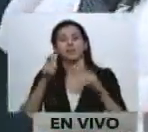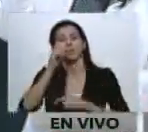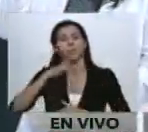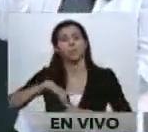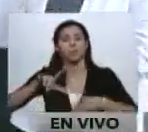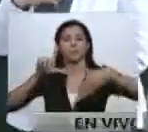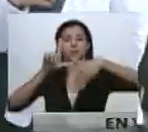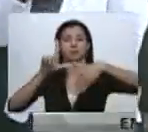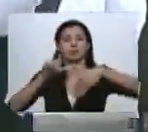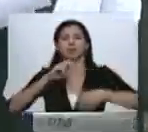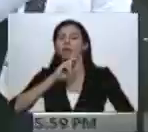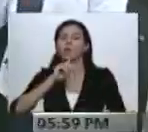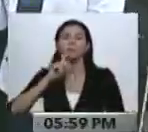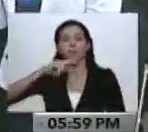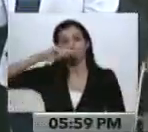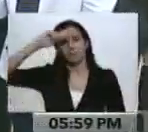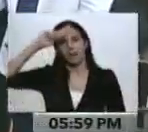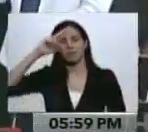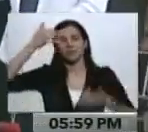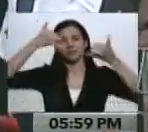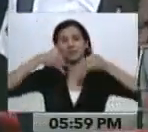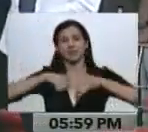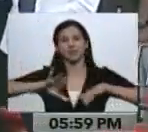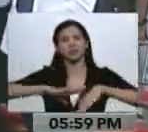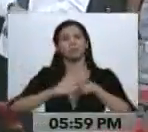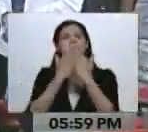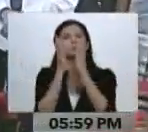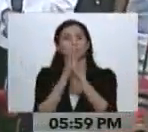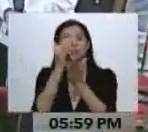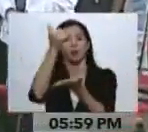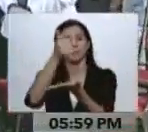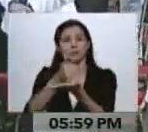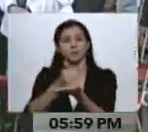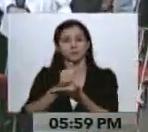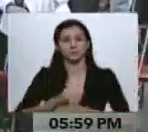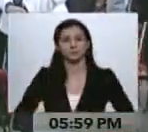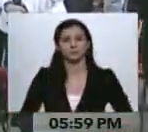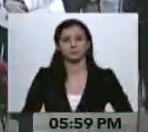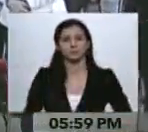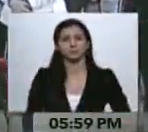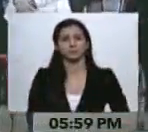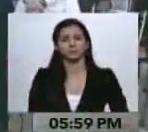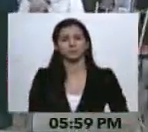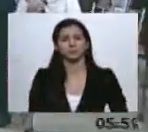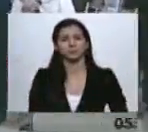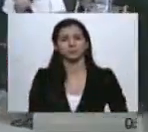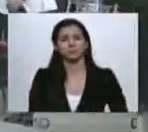Padre, del Hijo y del Espíritu Santo. Amén.